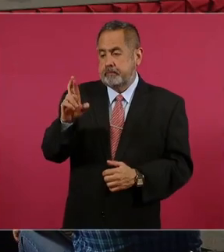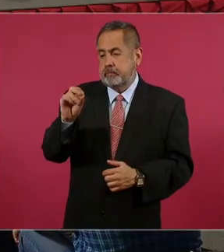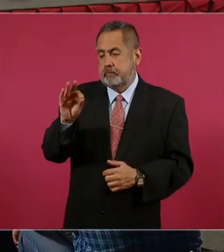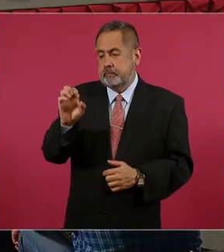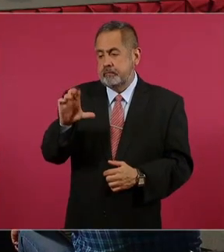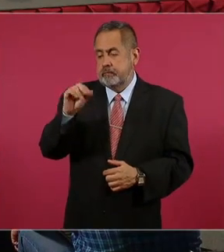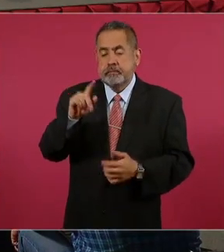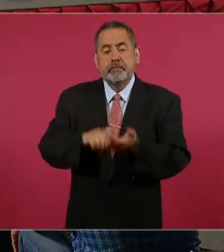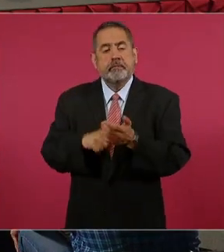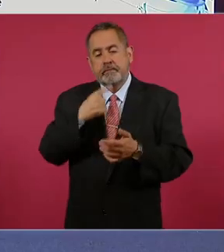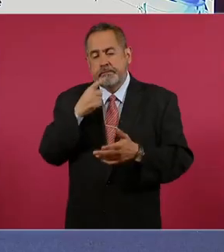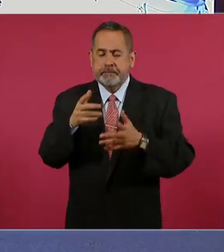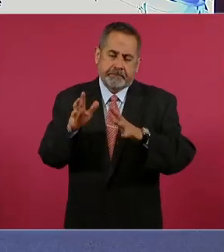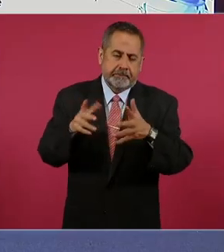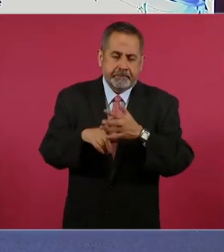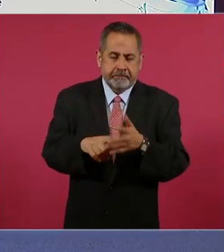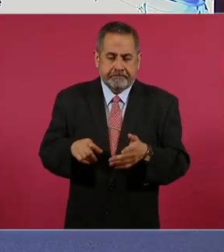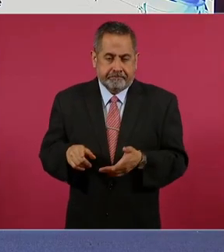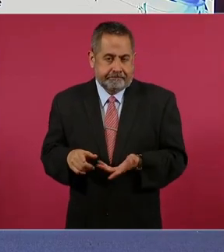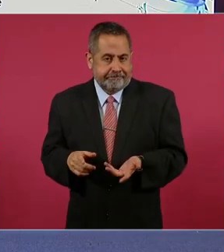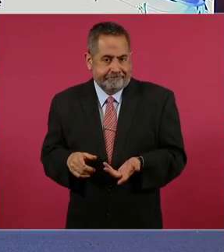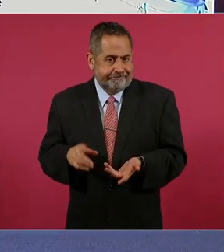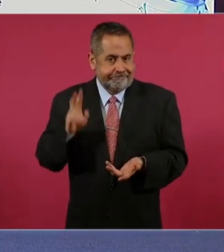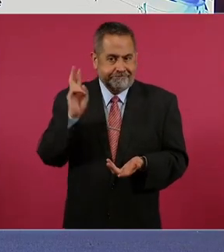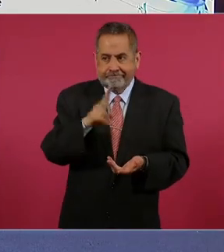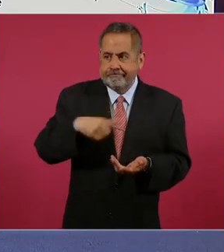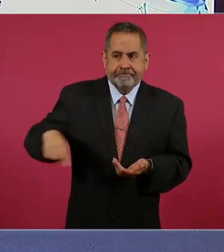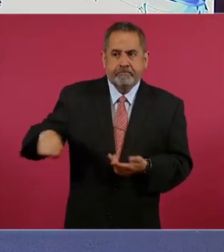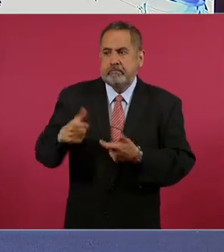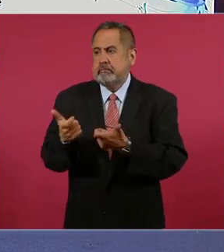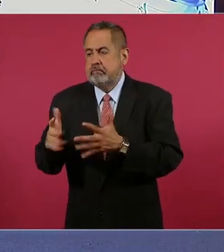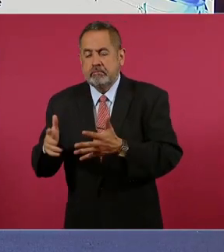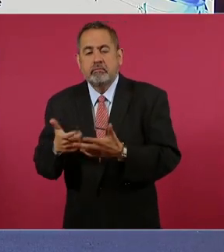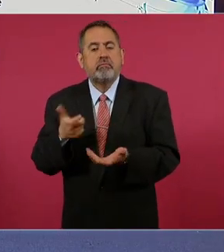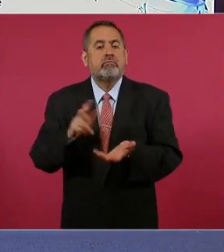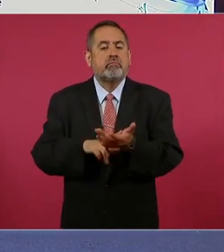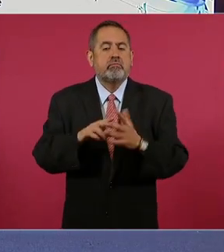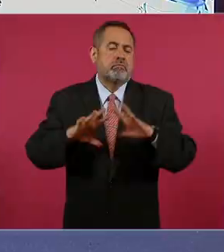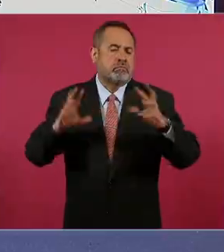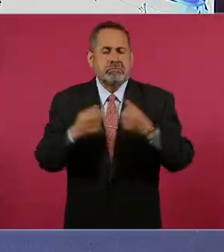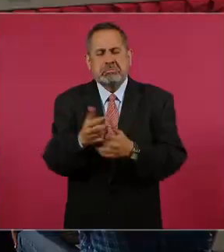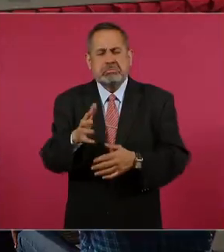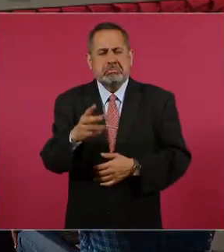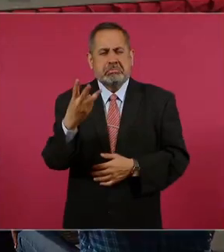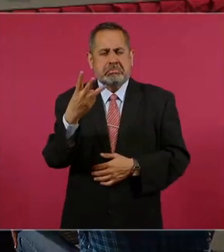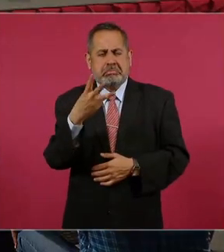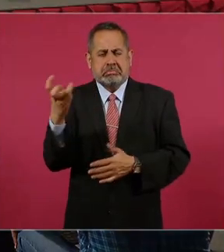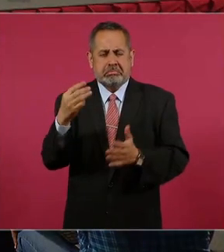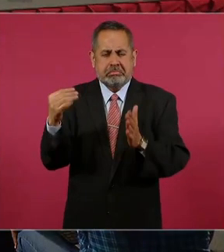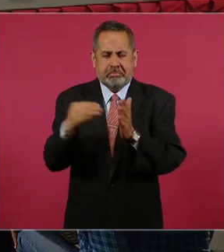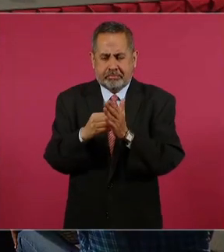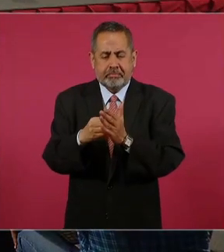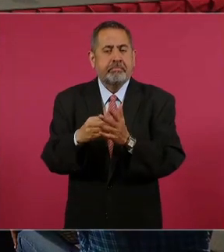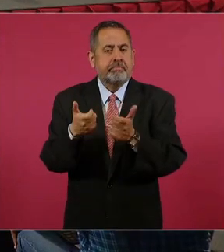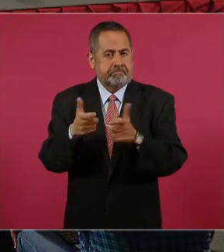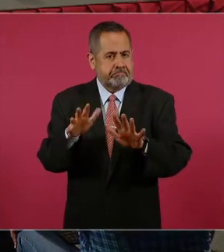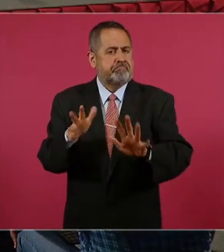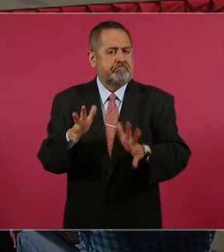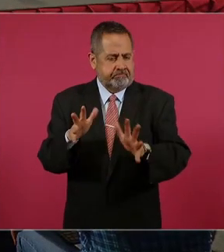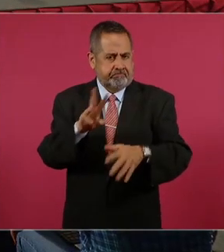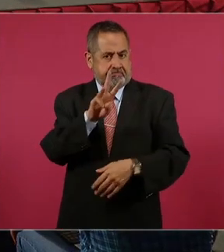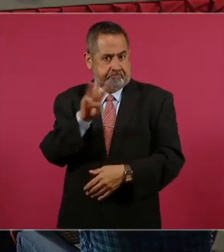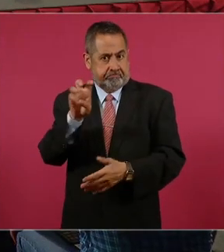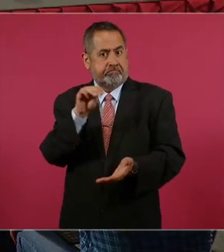por eso se considera que es catastrófico para la economía de una familia, puede llegar a costar 300 mil pesos o más, dependiendo